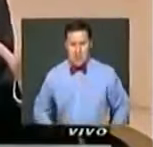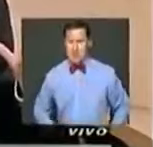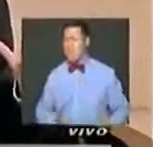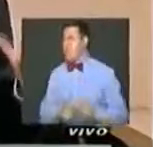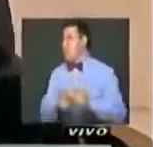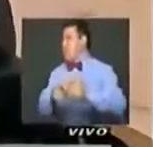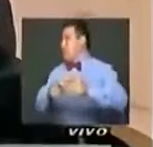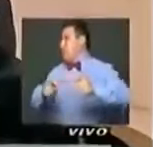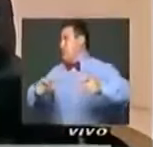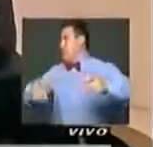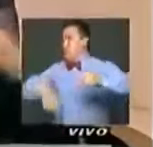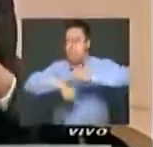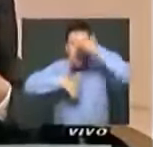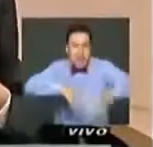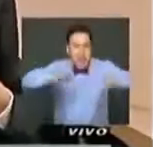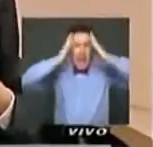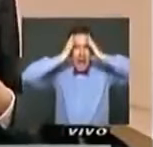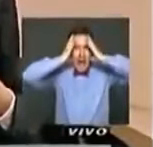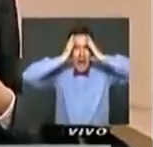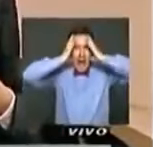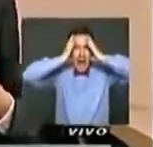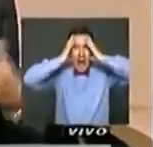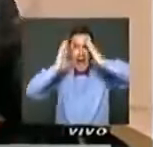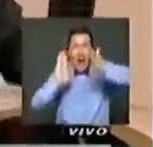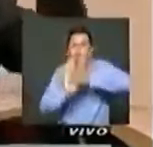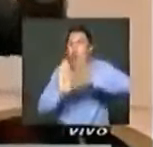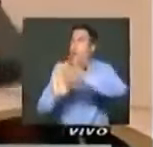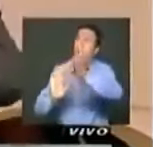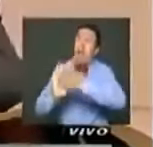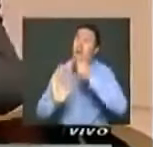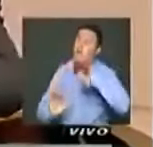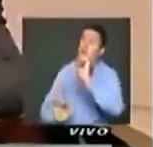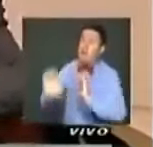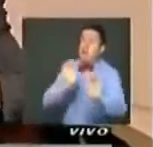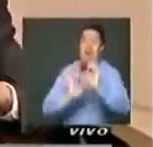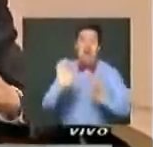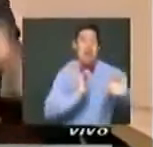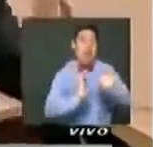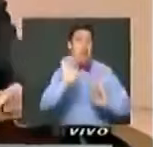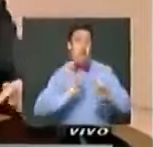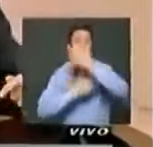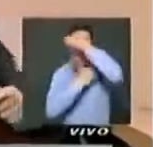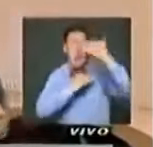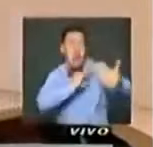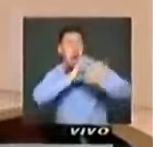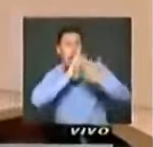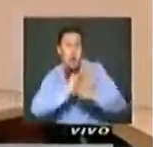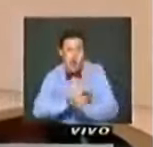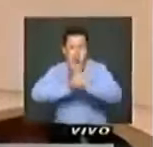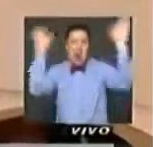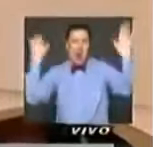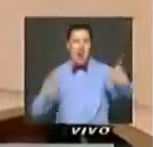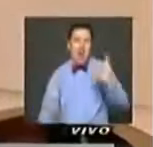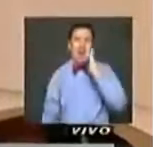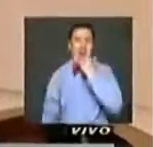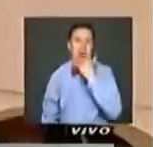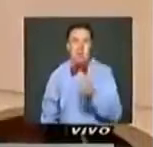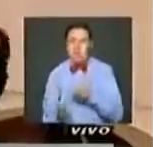grande de quienes justificaban su accionar para contrarrestar a la guerrilla. Claro que la guerrilla